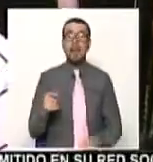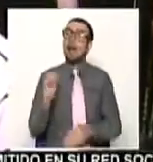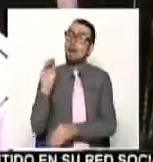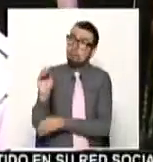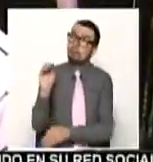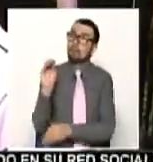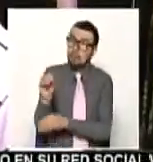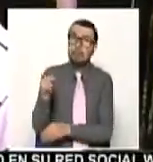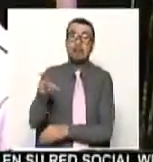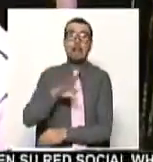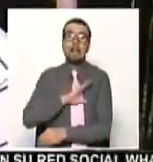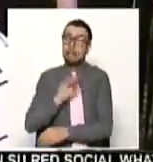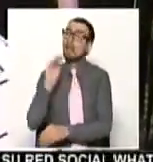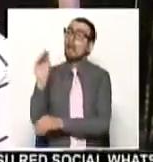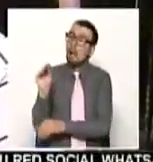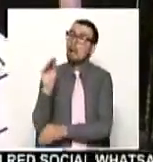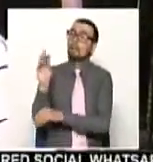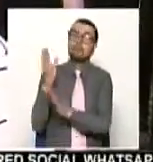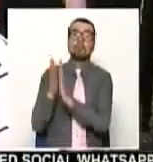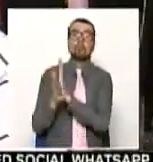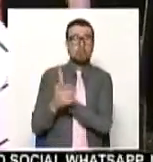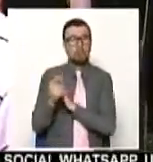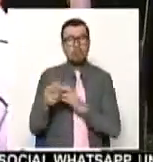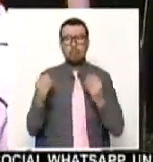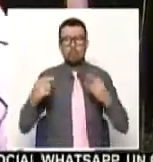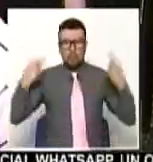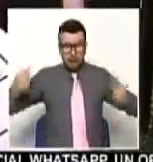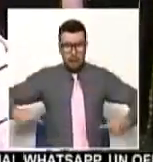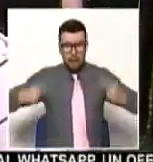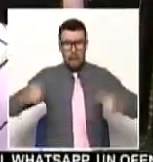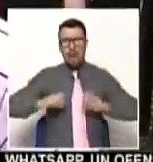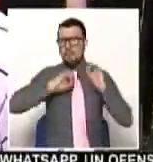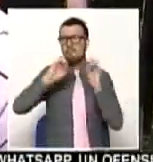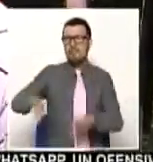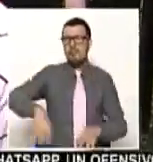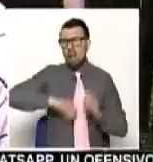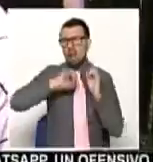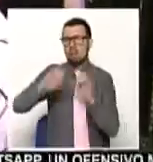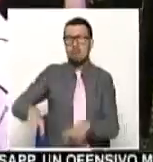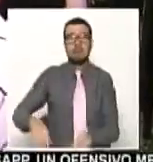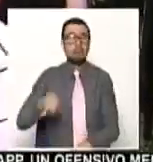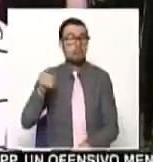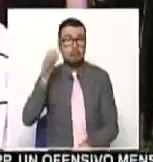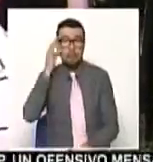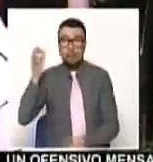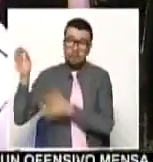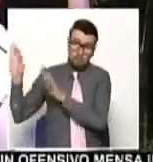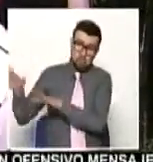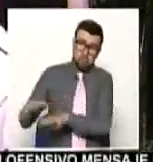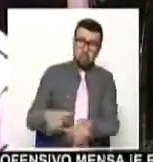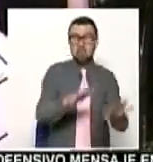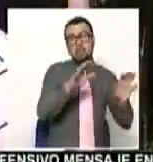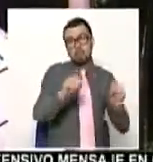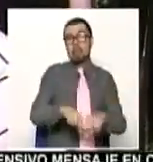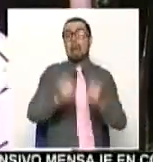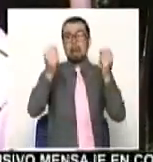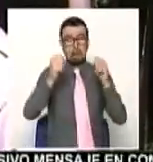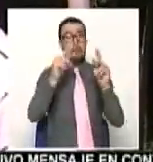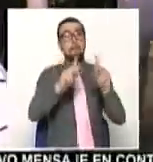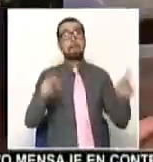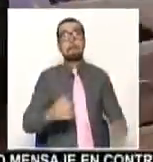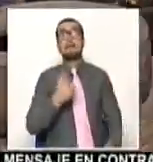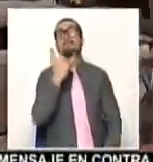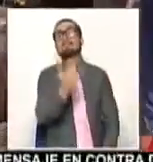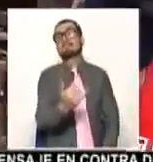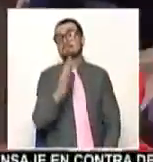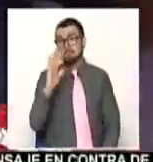sobre ese problema que acá de la cantidad de llantas que eso perjudica, el punto de una borrasca horrible y perjudica el trabajo de